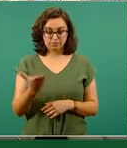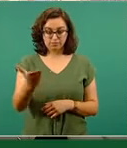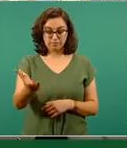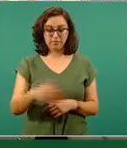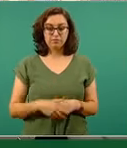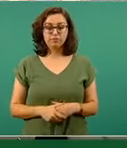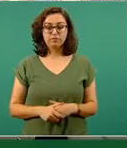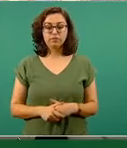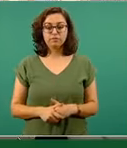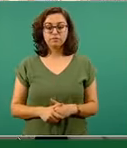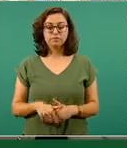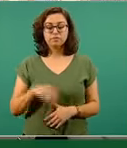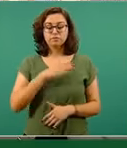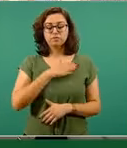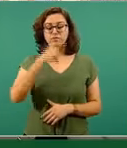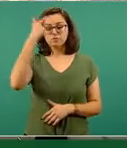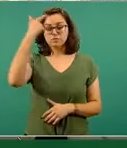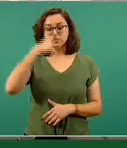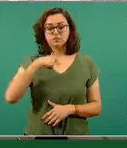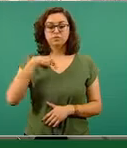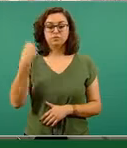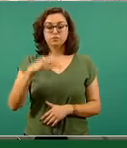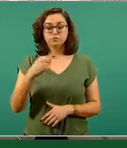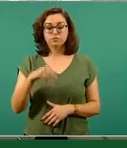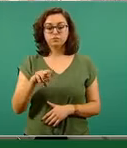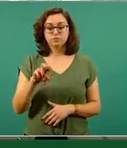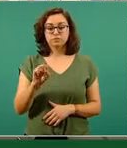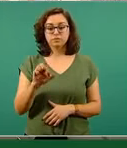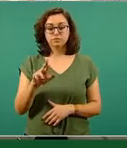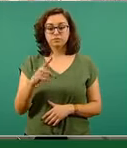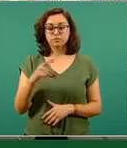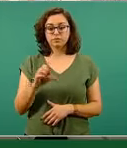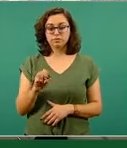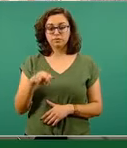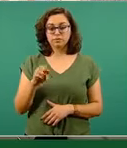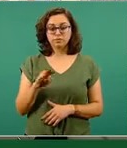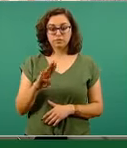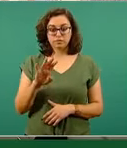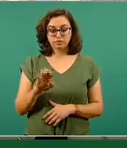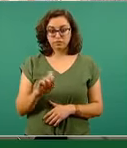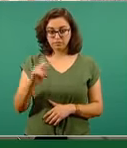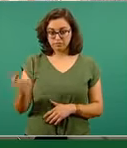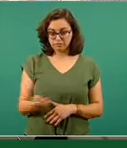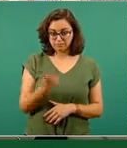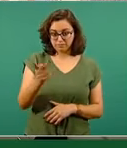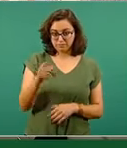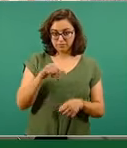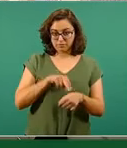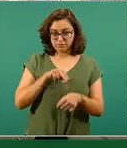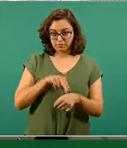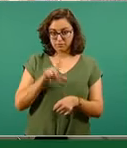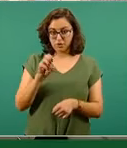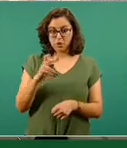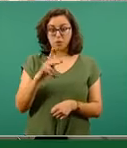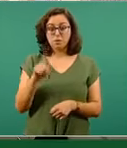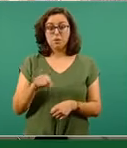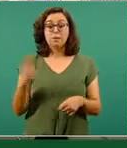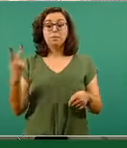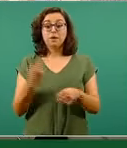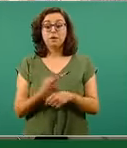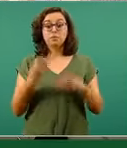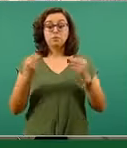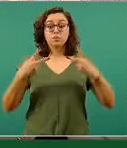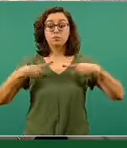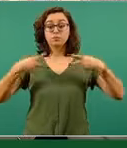Sergio Noble, de Pulso Saludable. La primera pregunta para el doctor López Riaura. Nos informan que hay muchas adultas personas mayores que están en